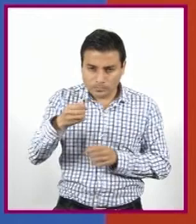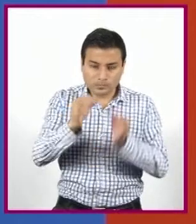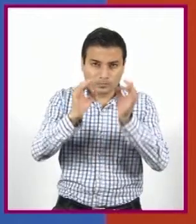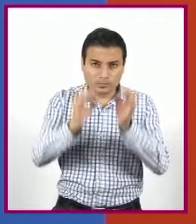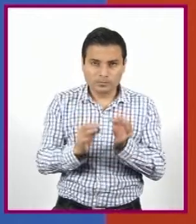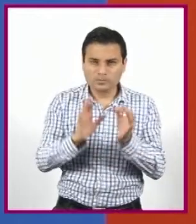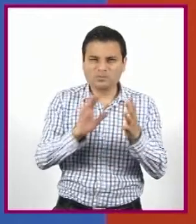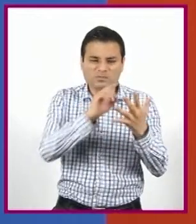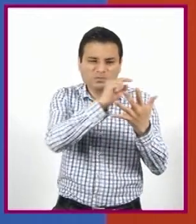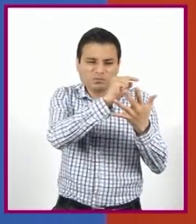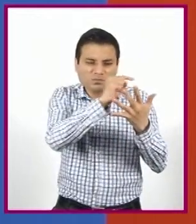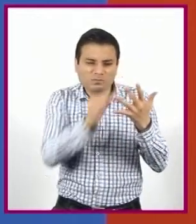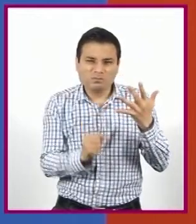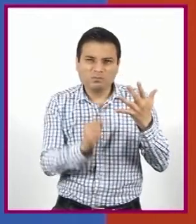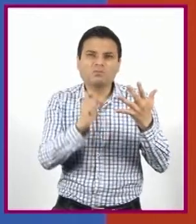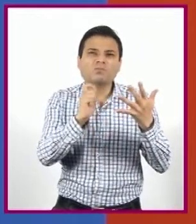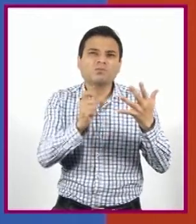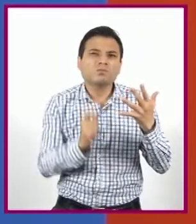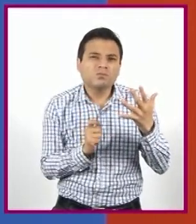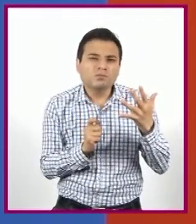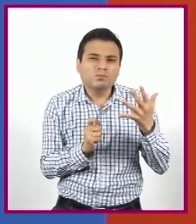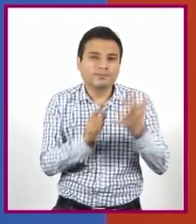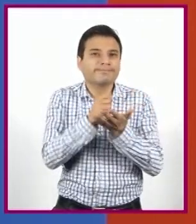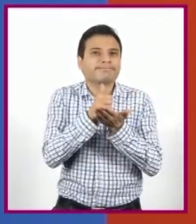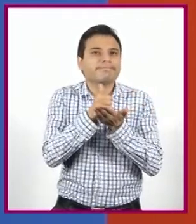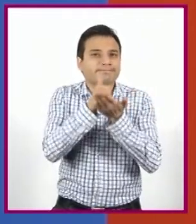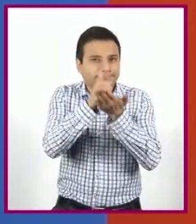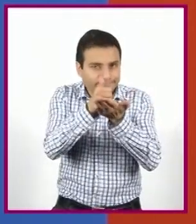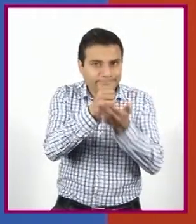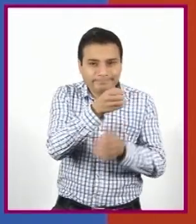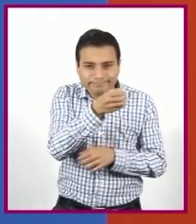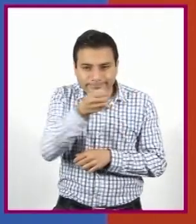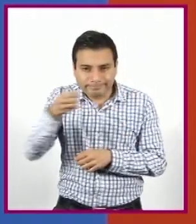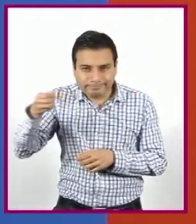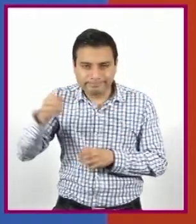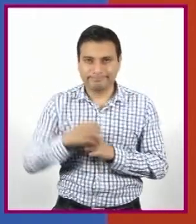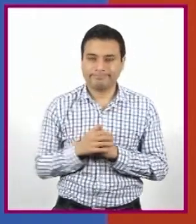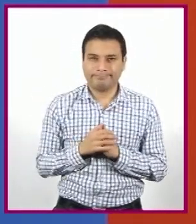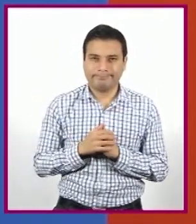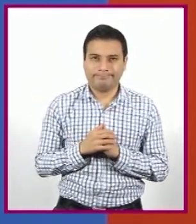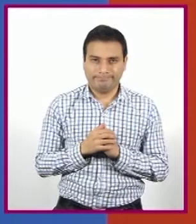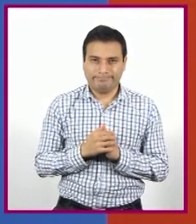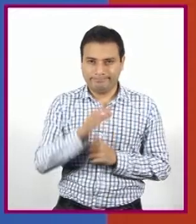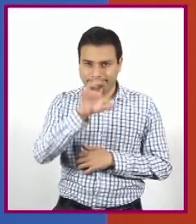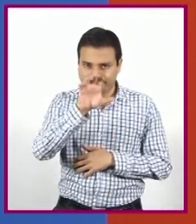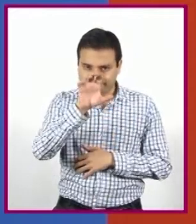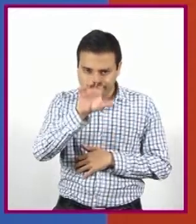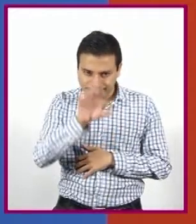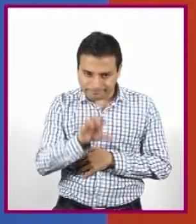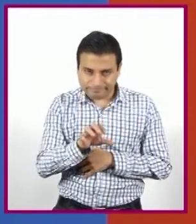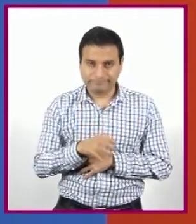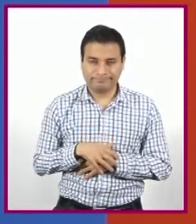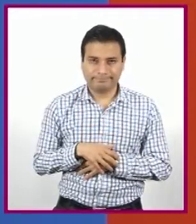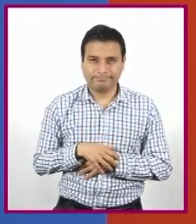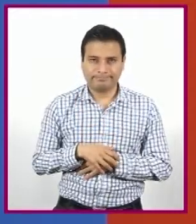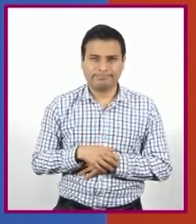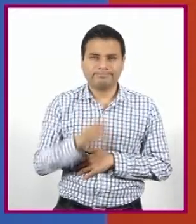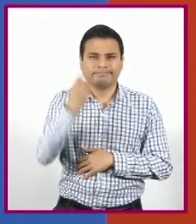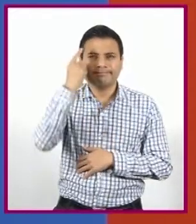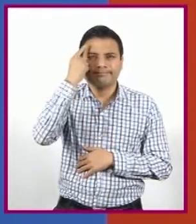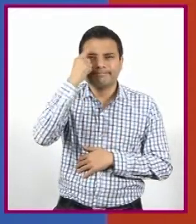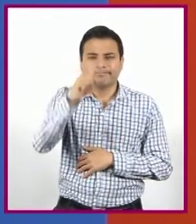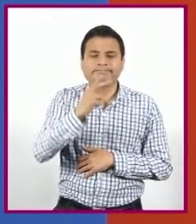estamos refiriendo a su organización gráfica. La organización gráfica de un texto permite a